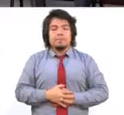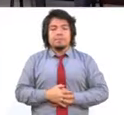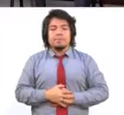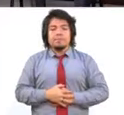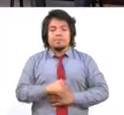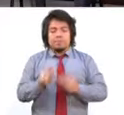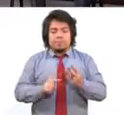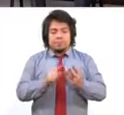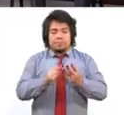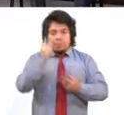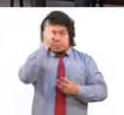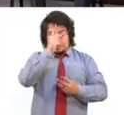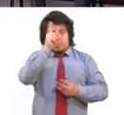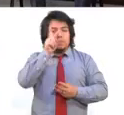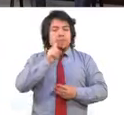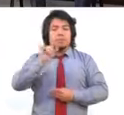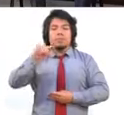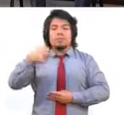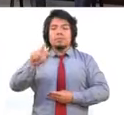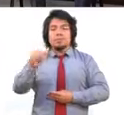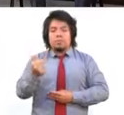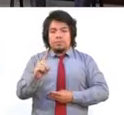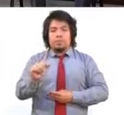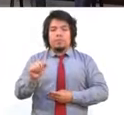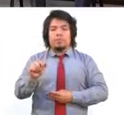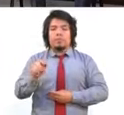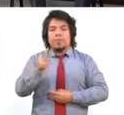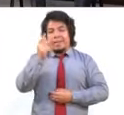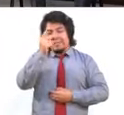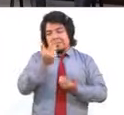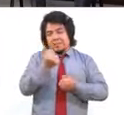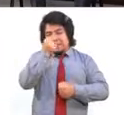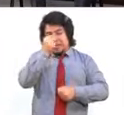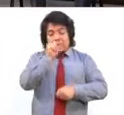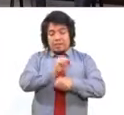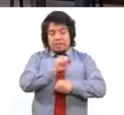La psicóloga Ingrid Gómez Aracíbar, secretaria de las mujeres.